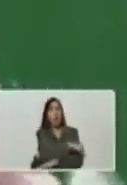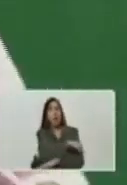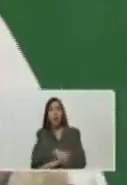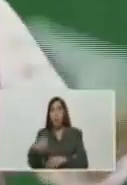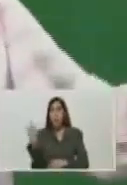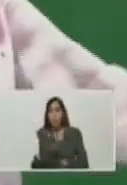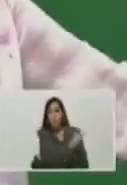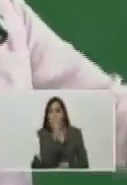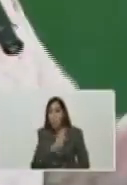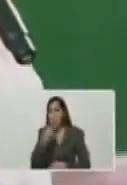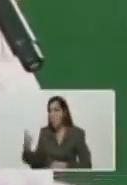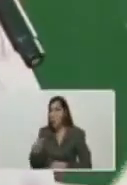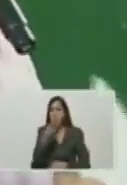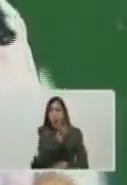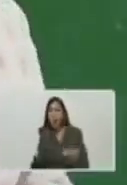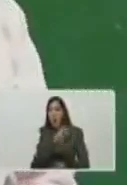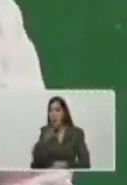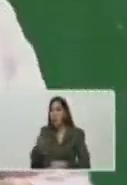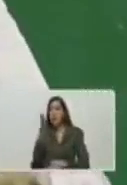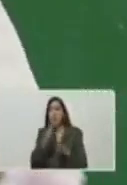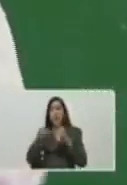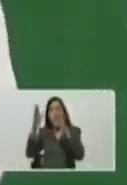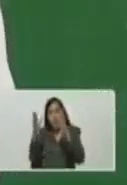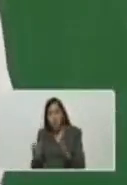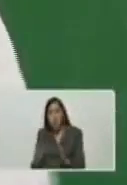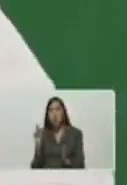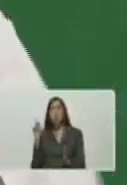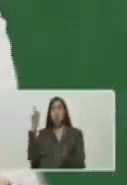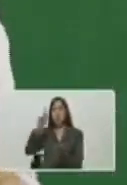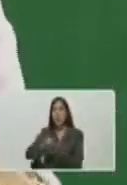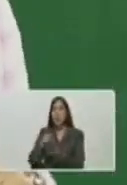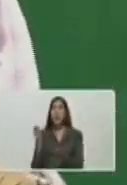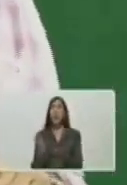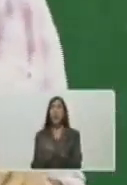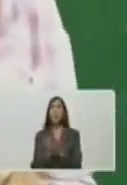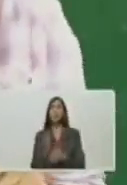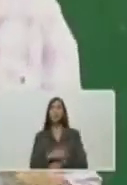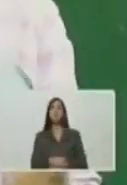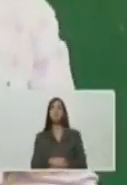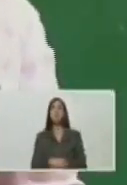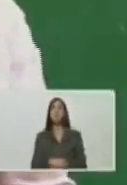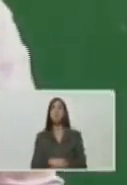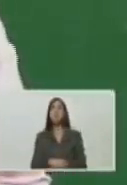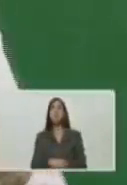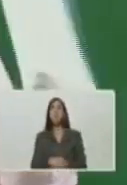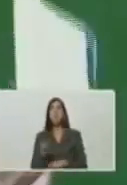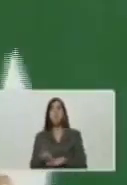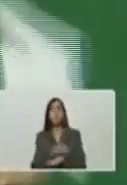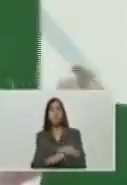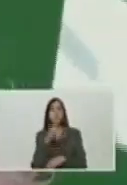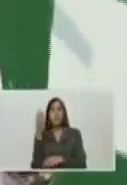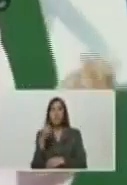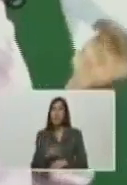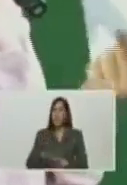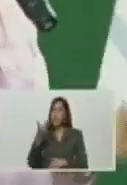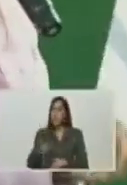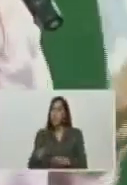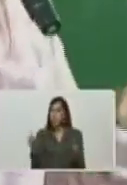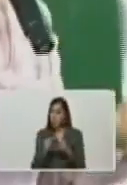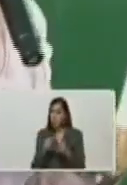comandante Chávez, para ubicar los niños en la escuela. Decíamos inclusive en el debate, presidente, es importante conocer